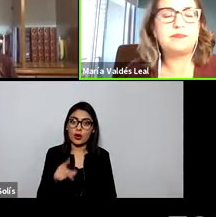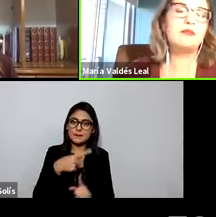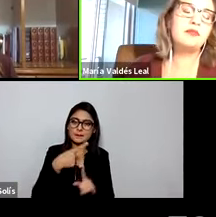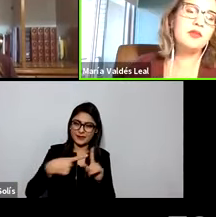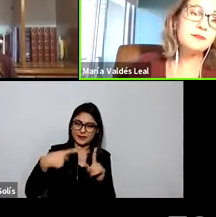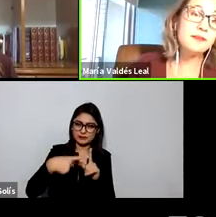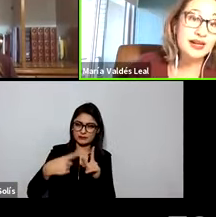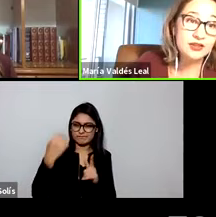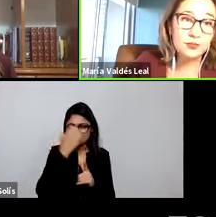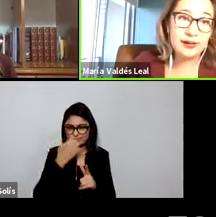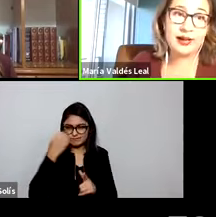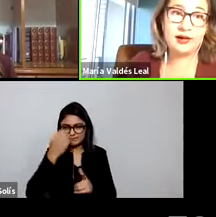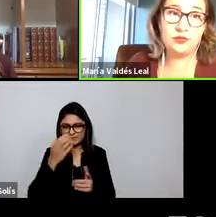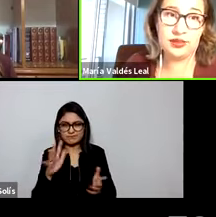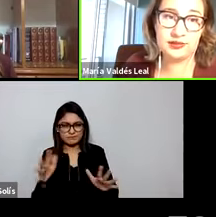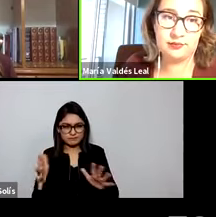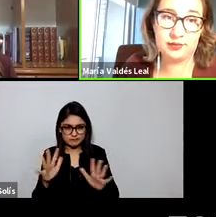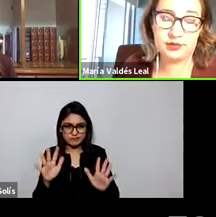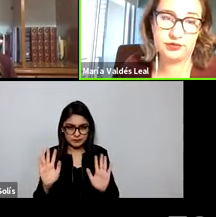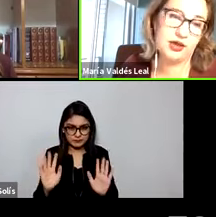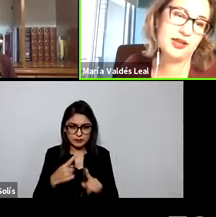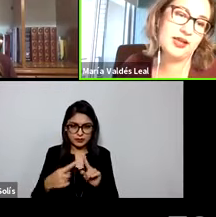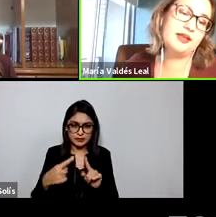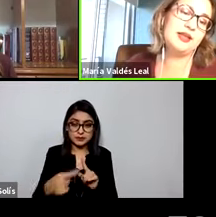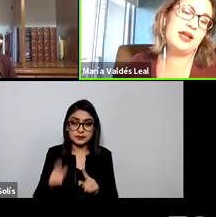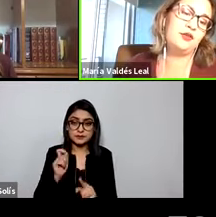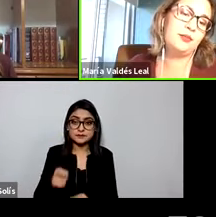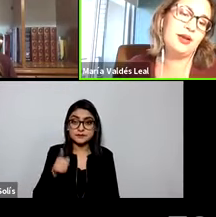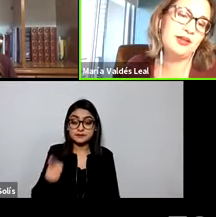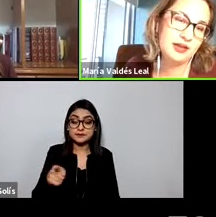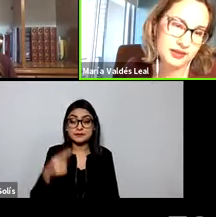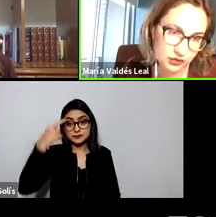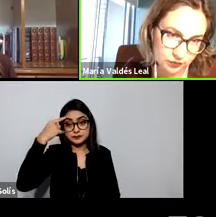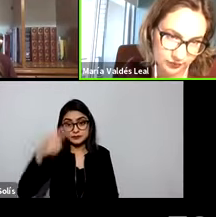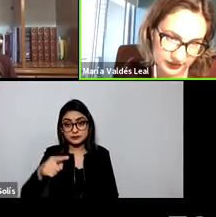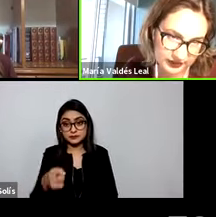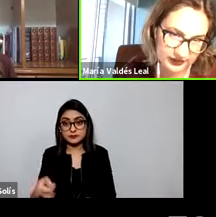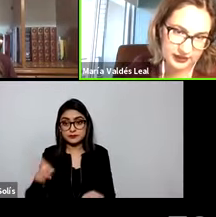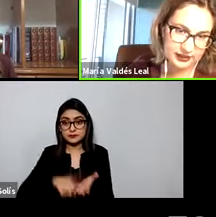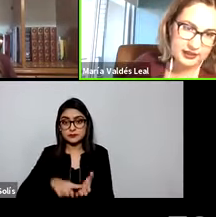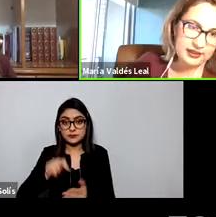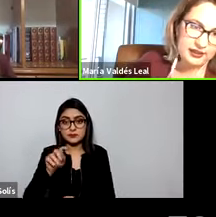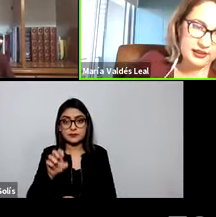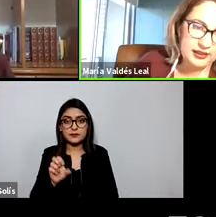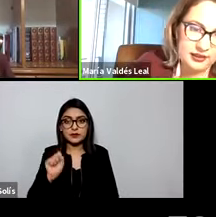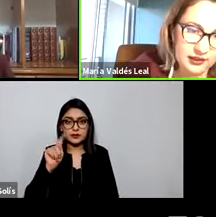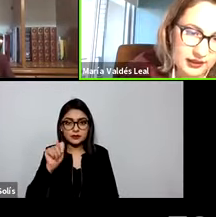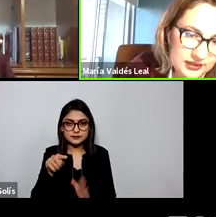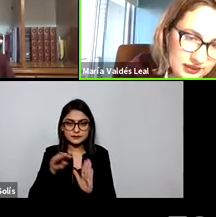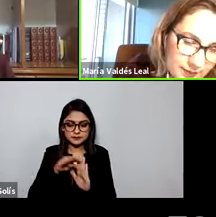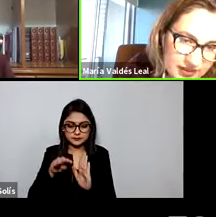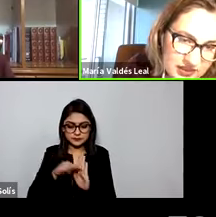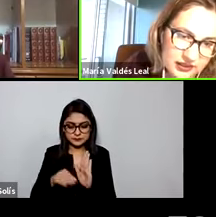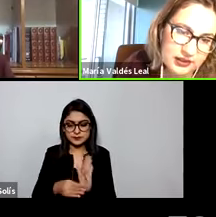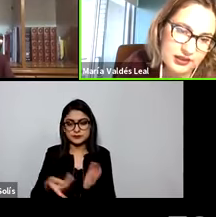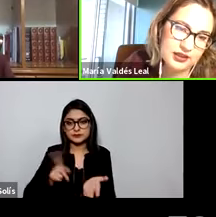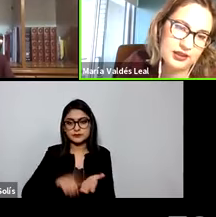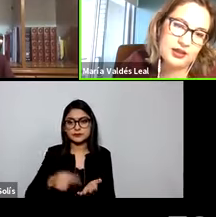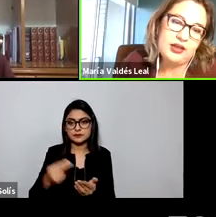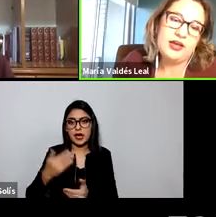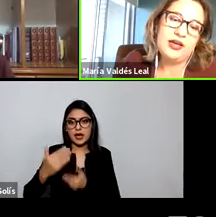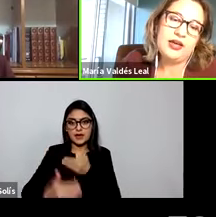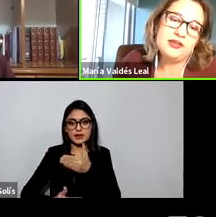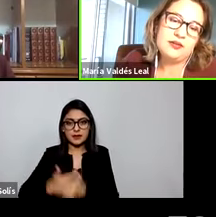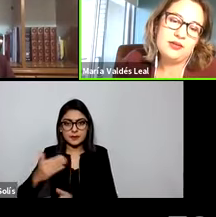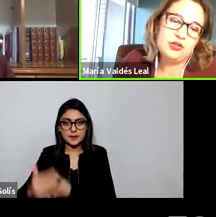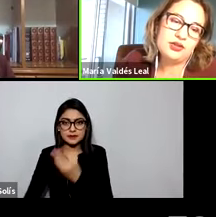bueno, para superar un test de proporcionalidad, la norma tiene que superar 3 etapas. Se tiene